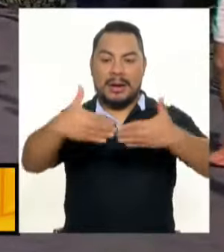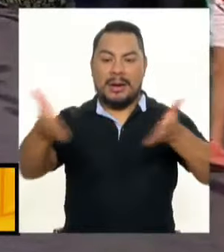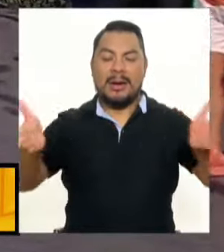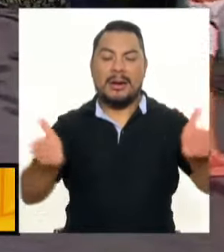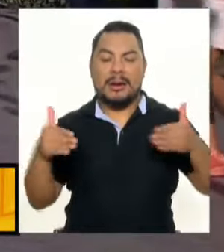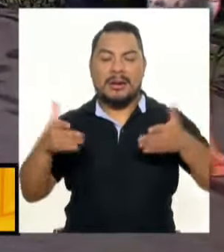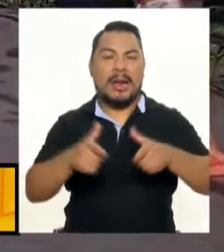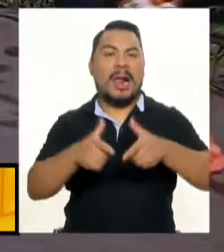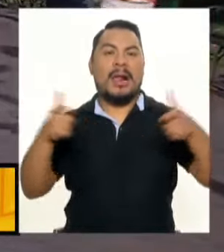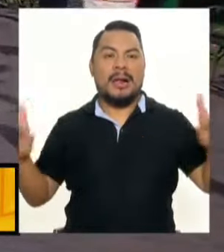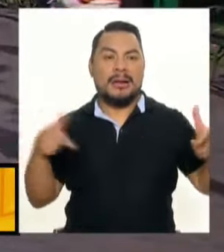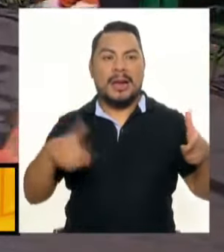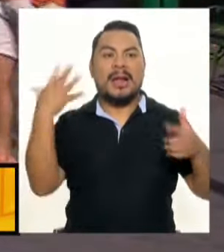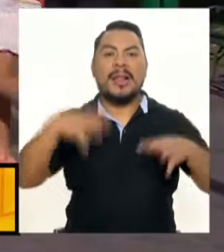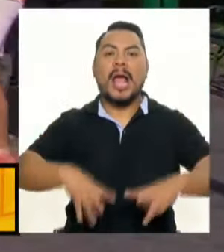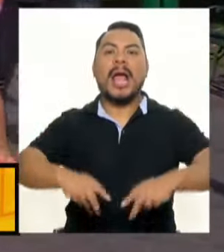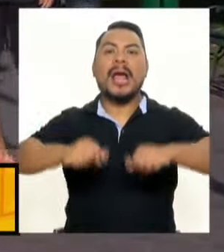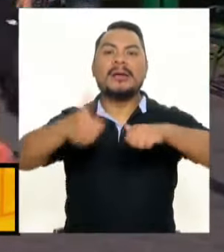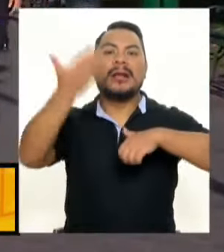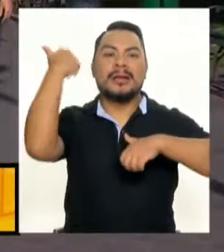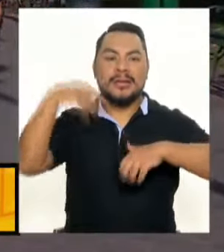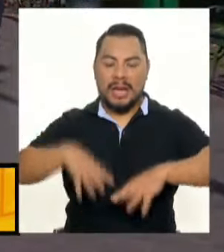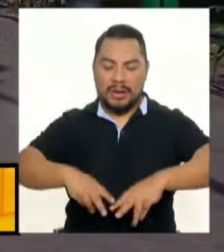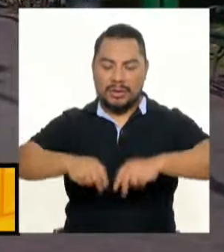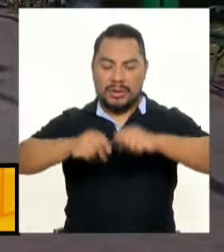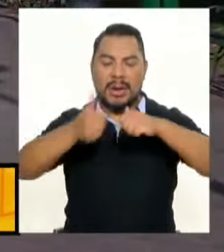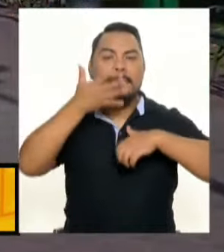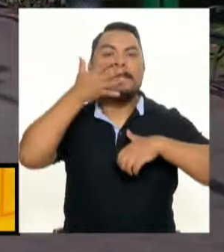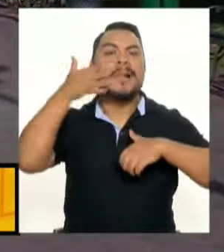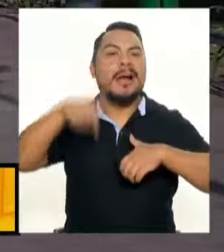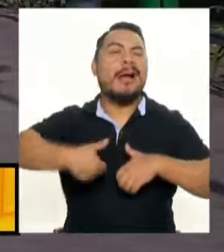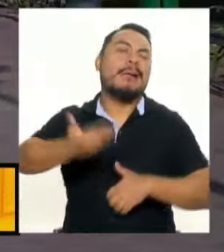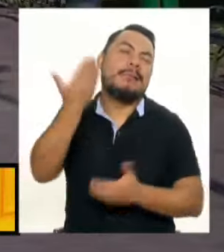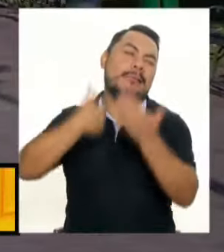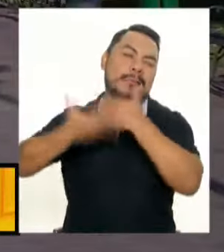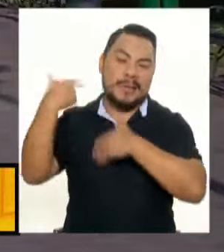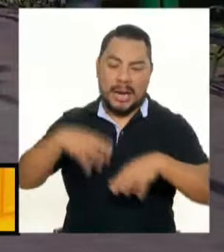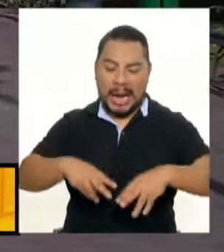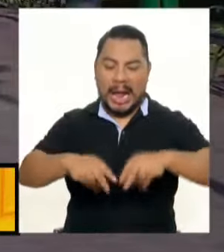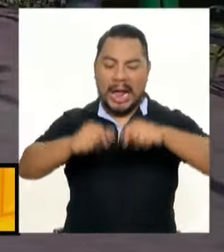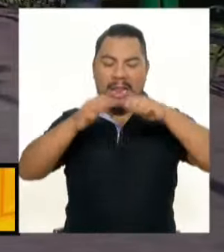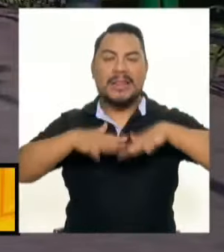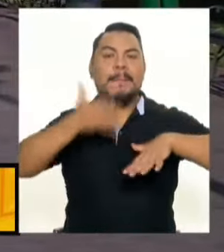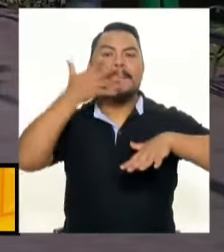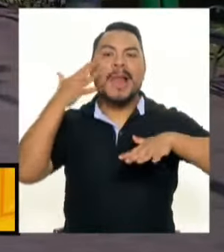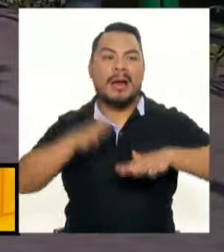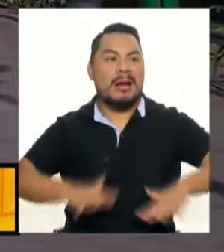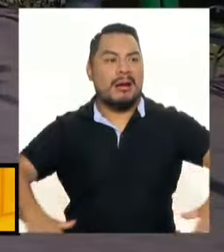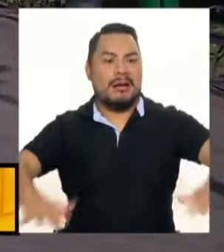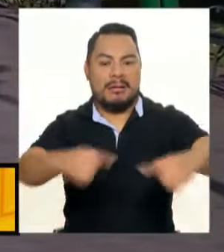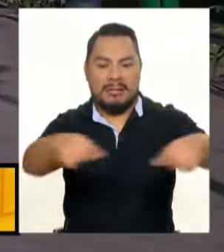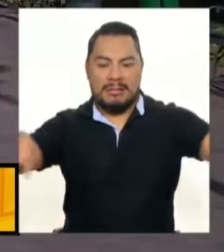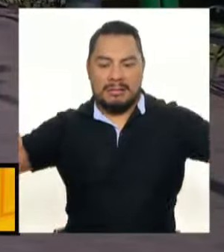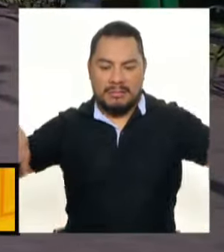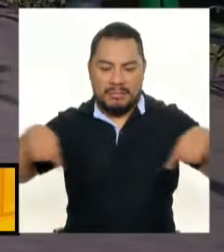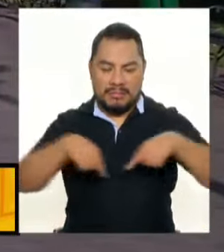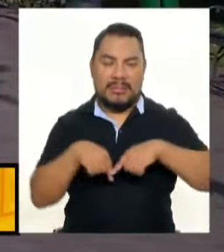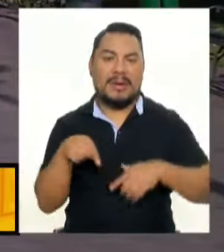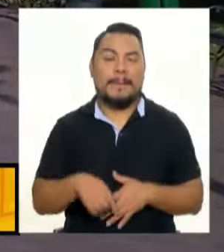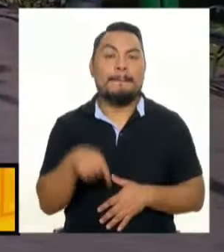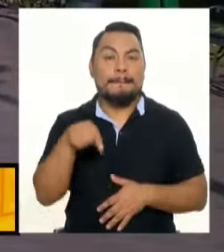estaba totalmente cubierto de arena, de una arena blanca finísima, y eso era un lugar sagrado, y en el centro solo se encontraba un usno. El